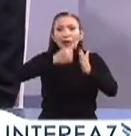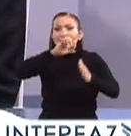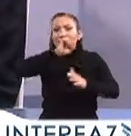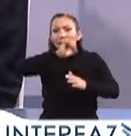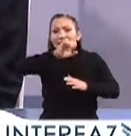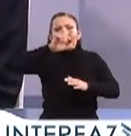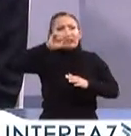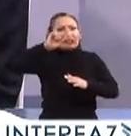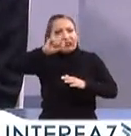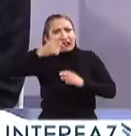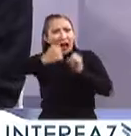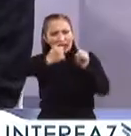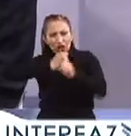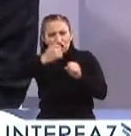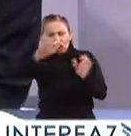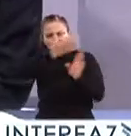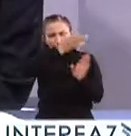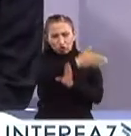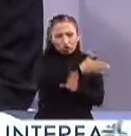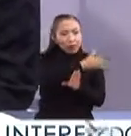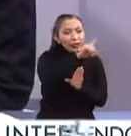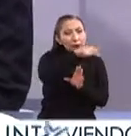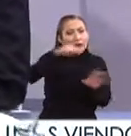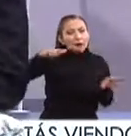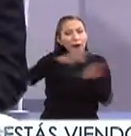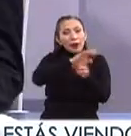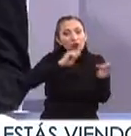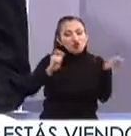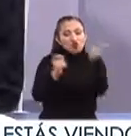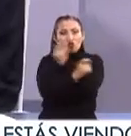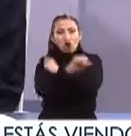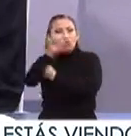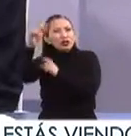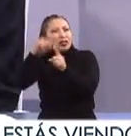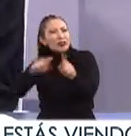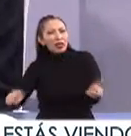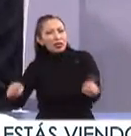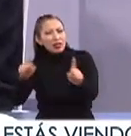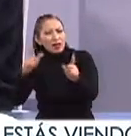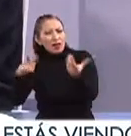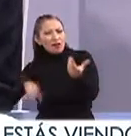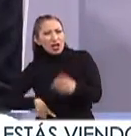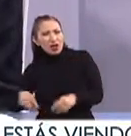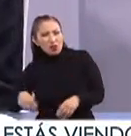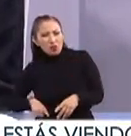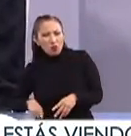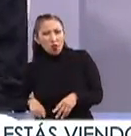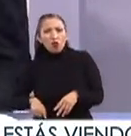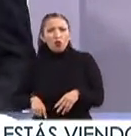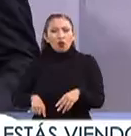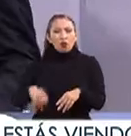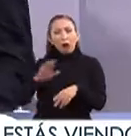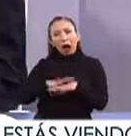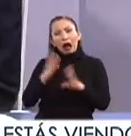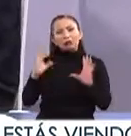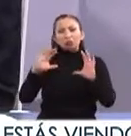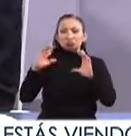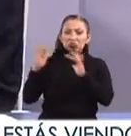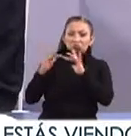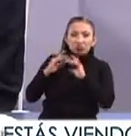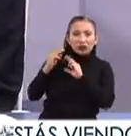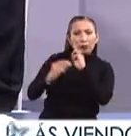de los 70, luego viene una transición hacia otra forma de régimen, ¿no? Mucho más